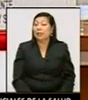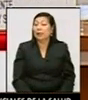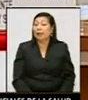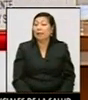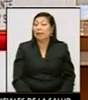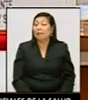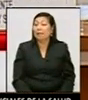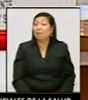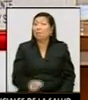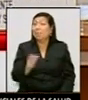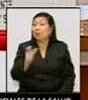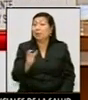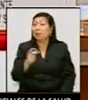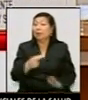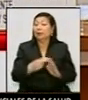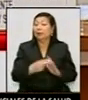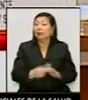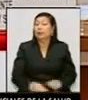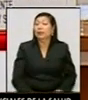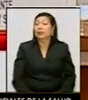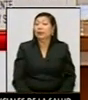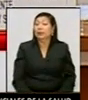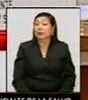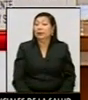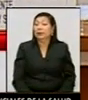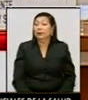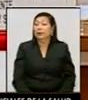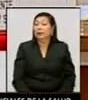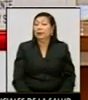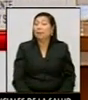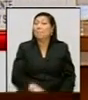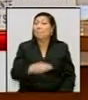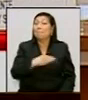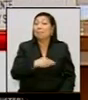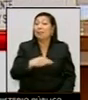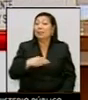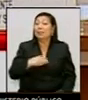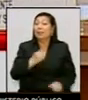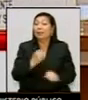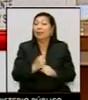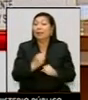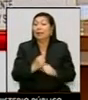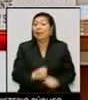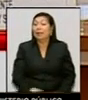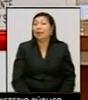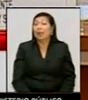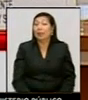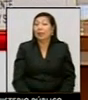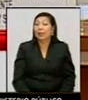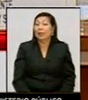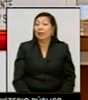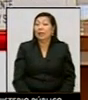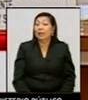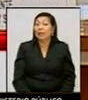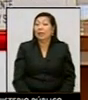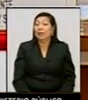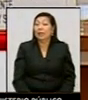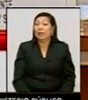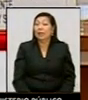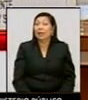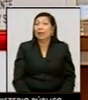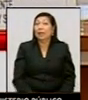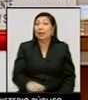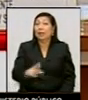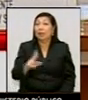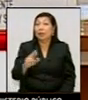Contamos también representante de Ministerio de Trabajo con el doctor Perse Javier Ruilín